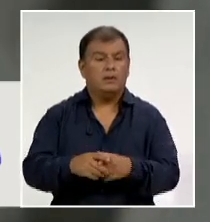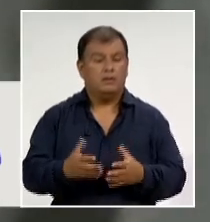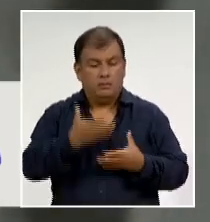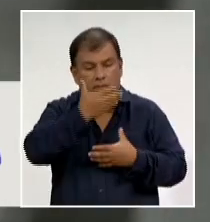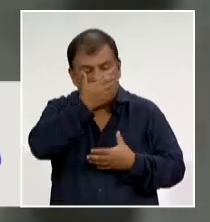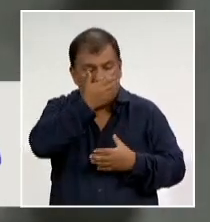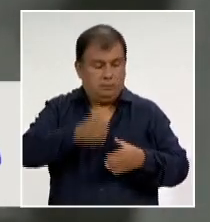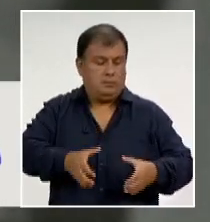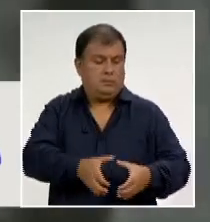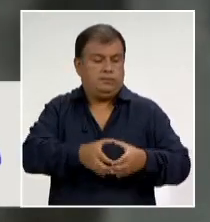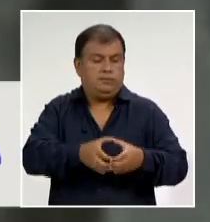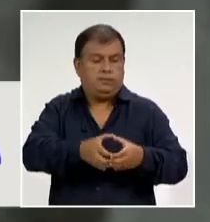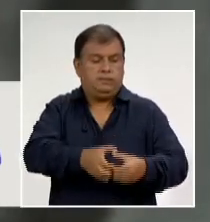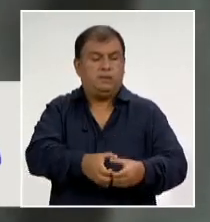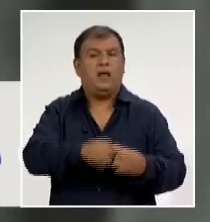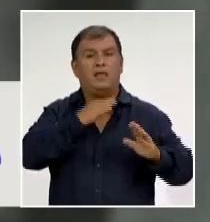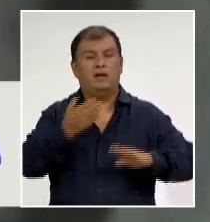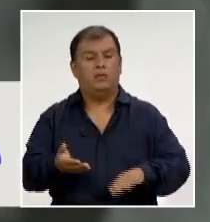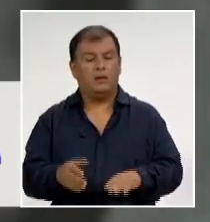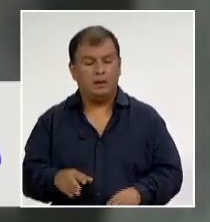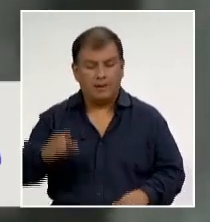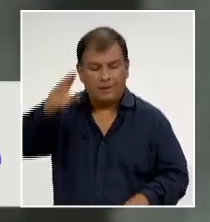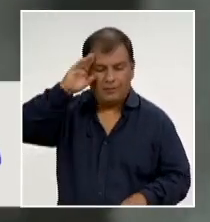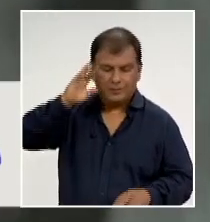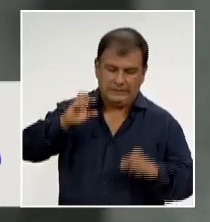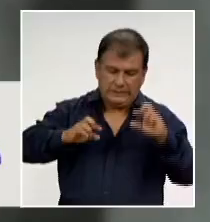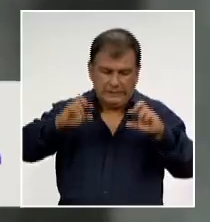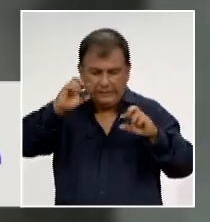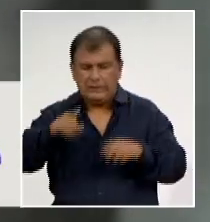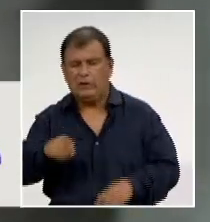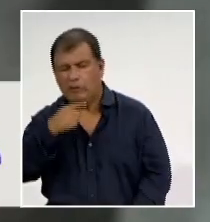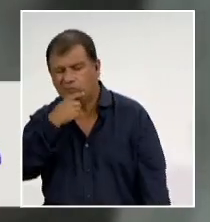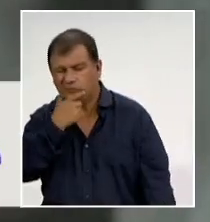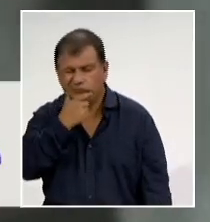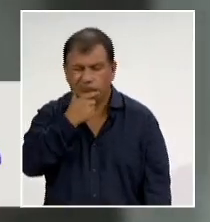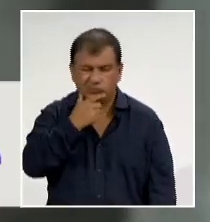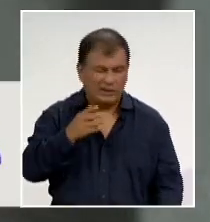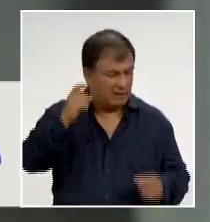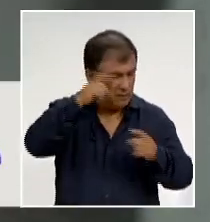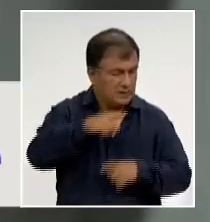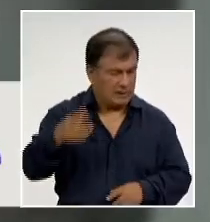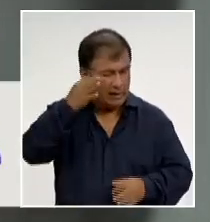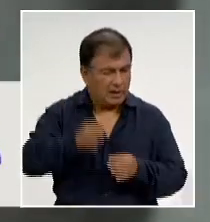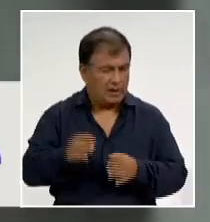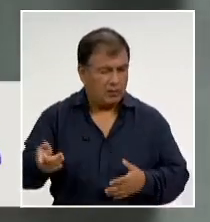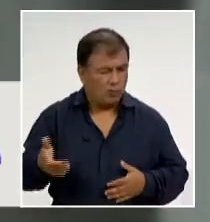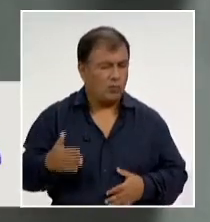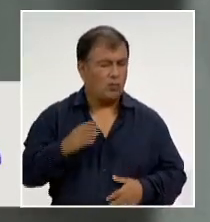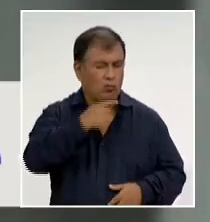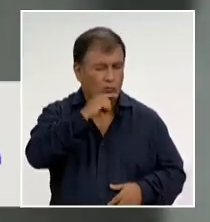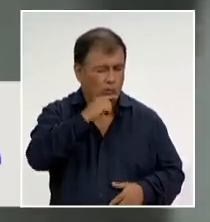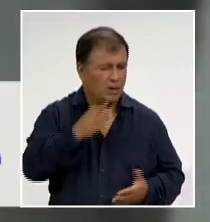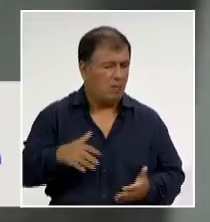asfixiados hasta la muerte. La policía duda, pues, y casi por sentido común es difícil, difícil de creer el testimonio de